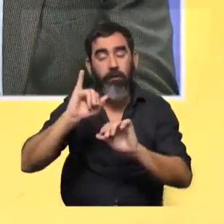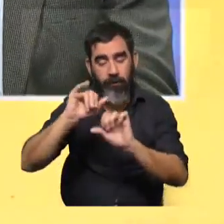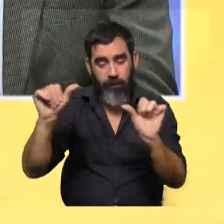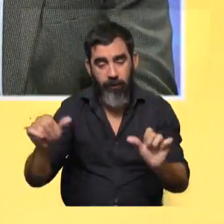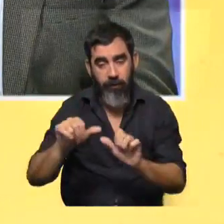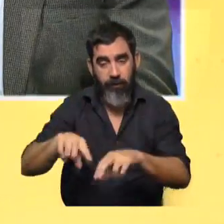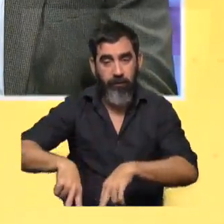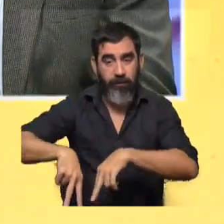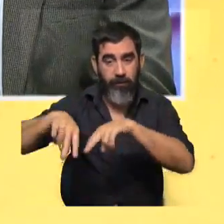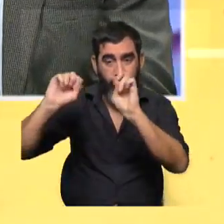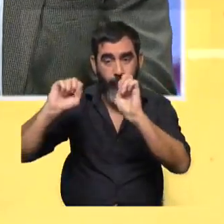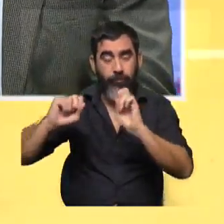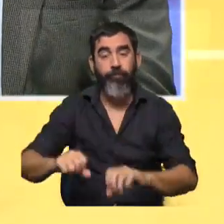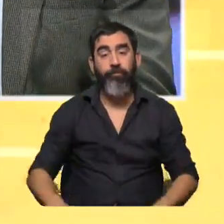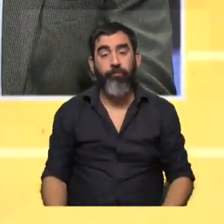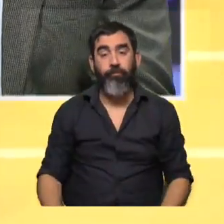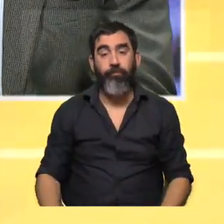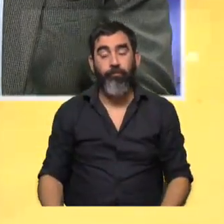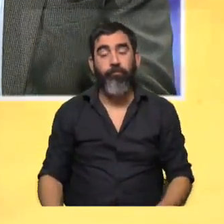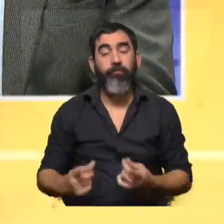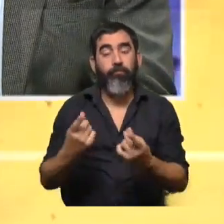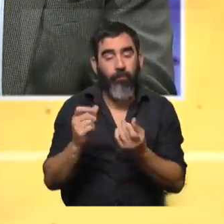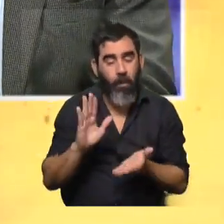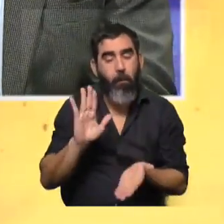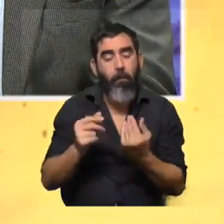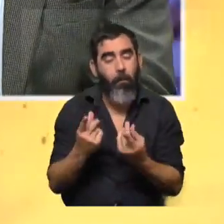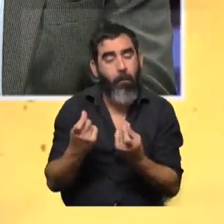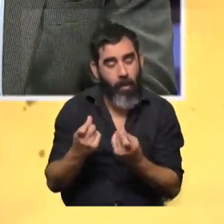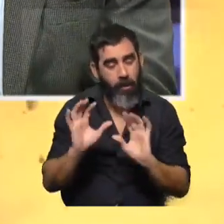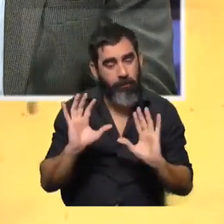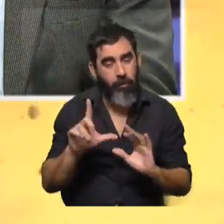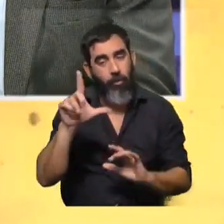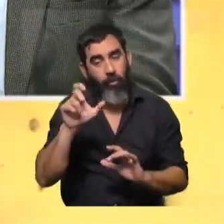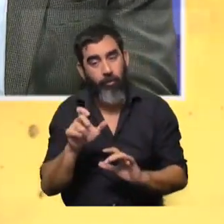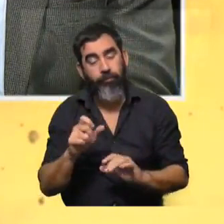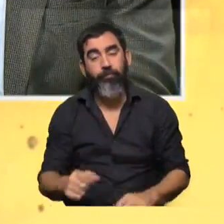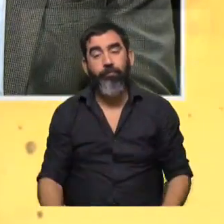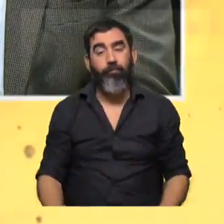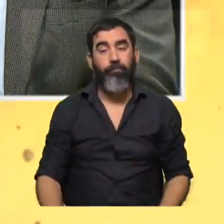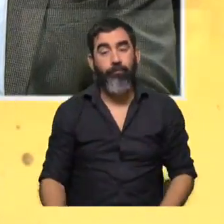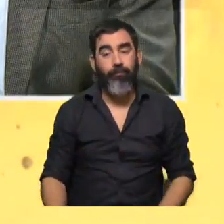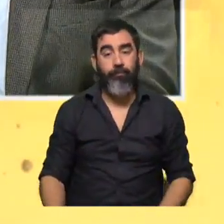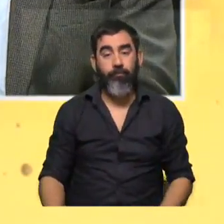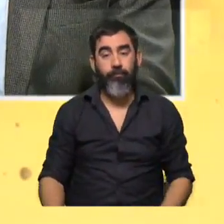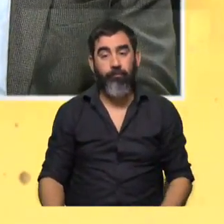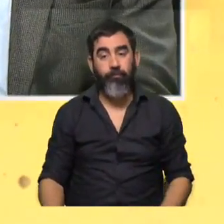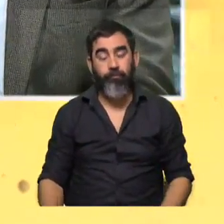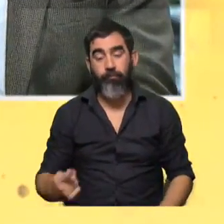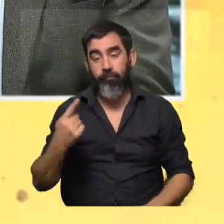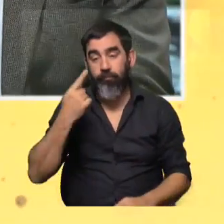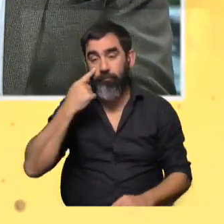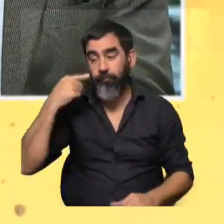investigaciones. Claramente necesitamos mucho más. Es un tema que creo que a esta altura y en lo que hemos vivido en